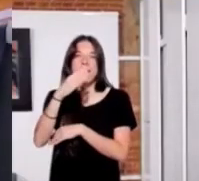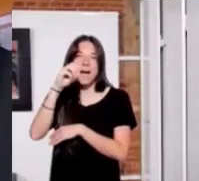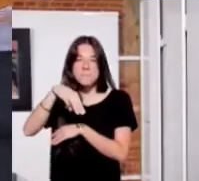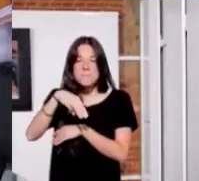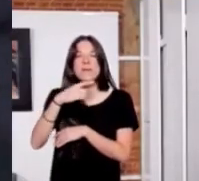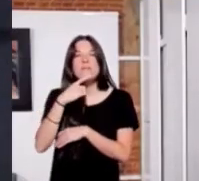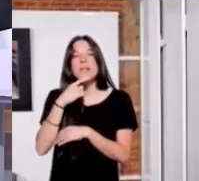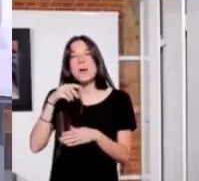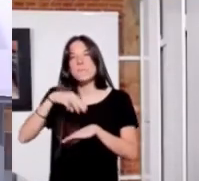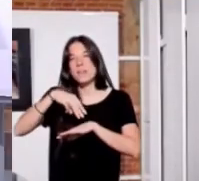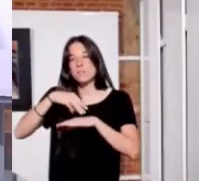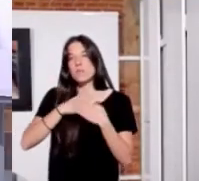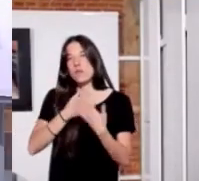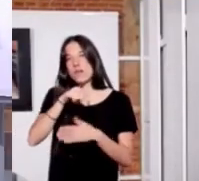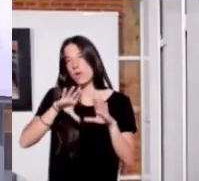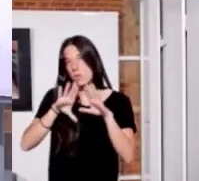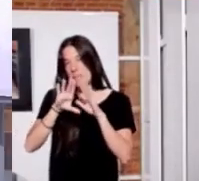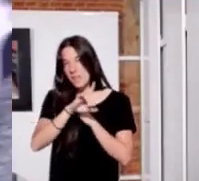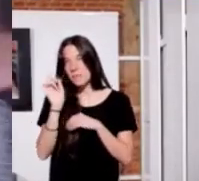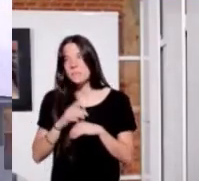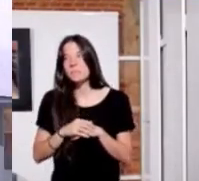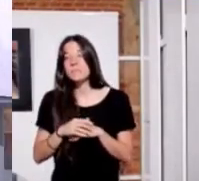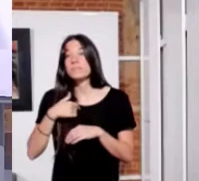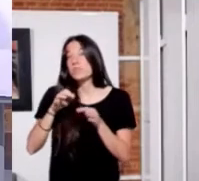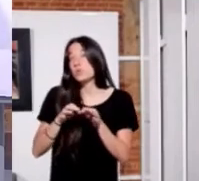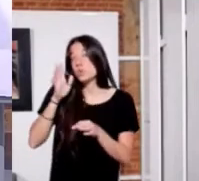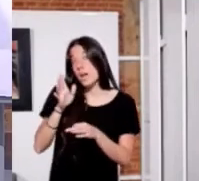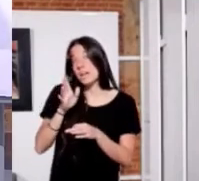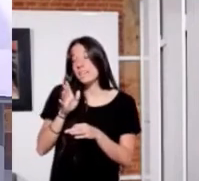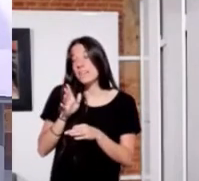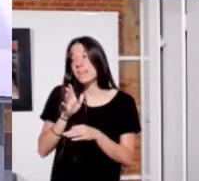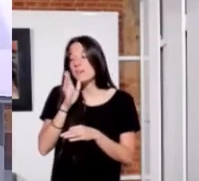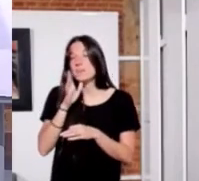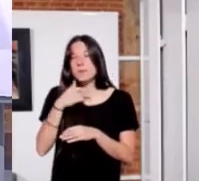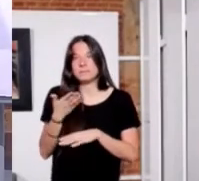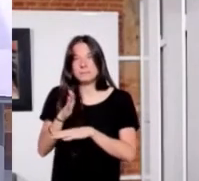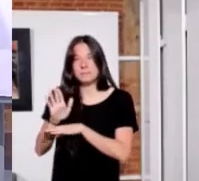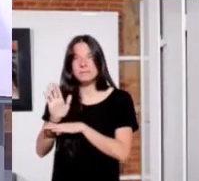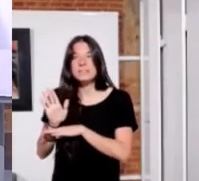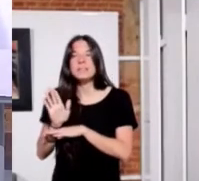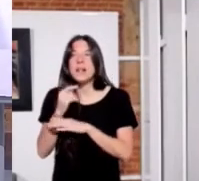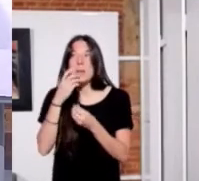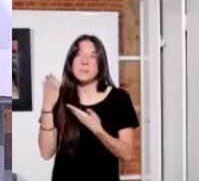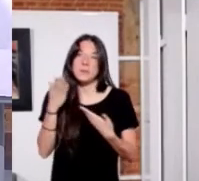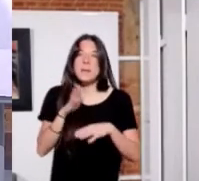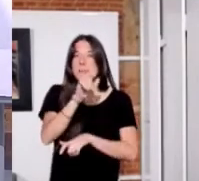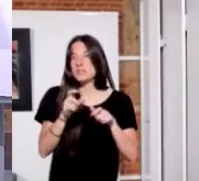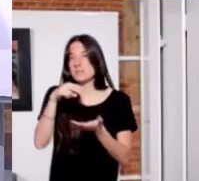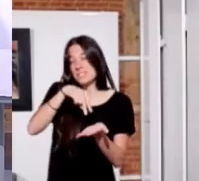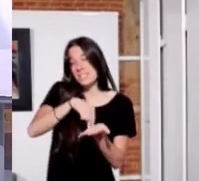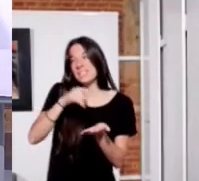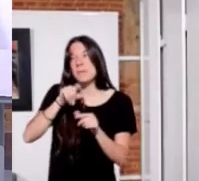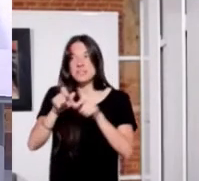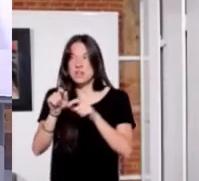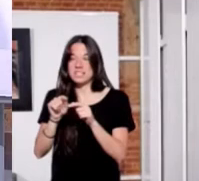de Entidades Voluntariado de la Comunidad de Madrid, y tengo la suerte de daros la bienvenida tanto a los que estáis aquí presentes como que también los que estáis